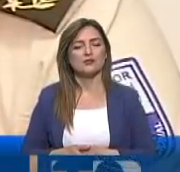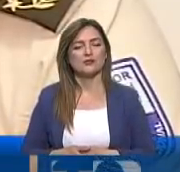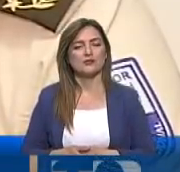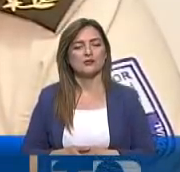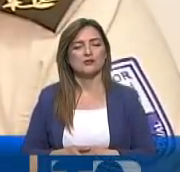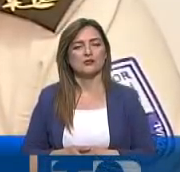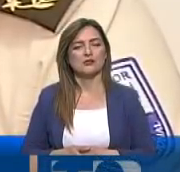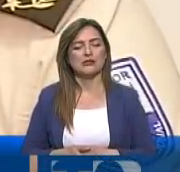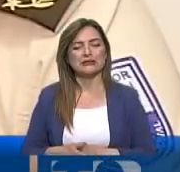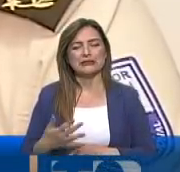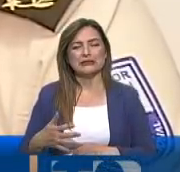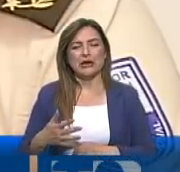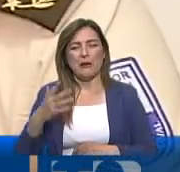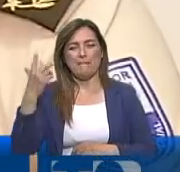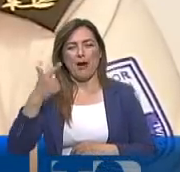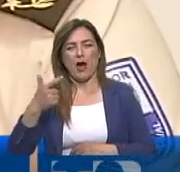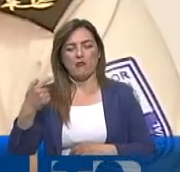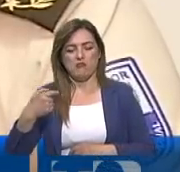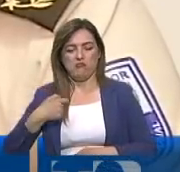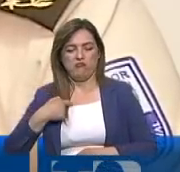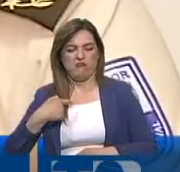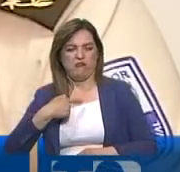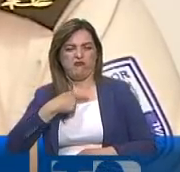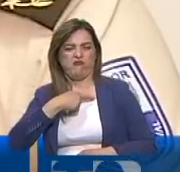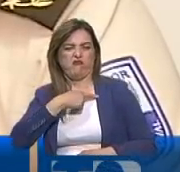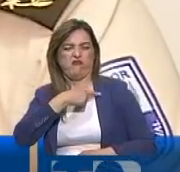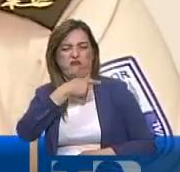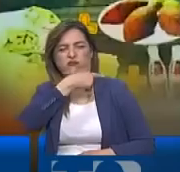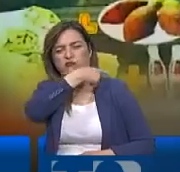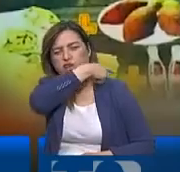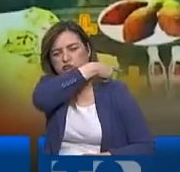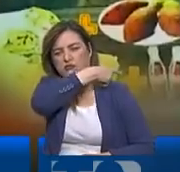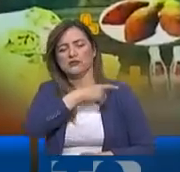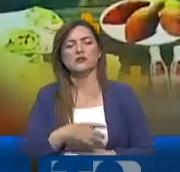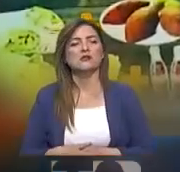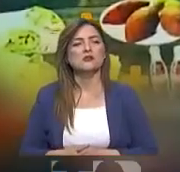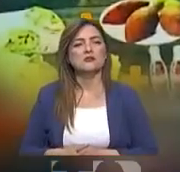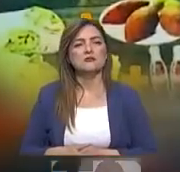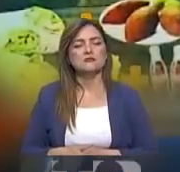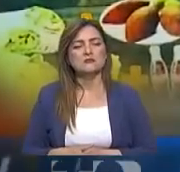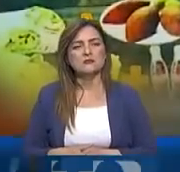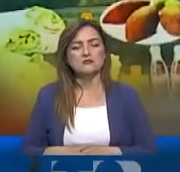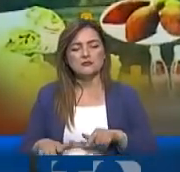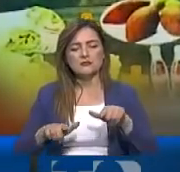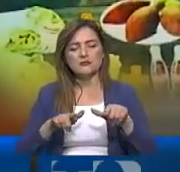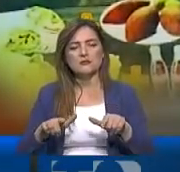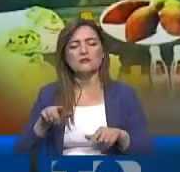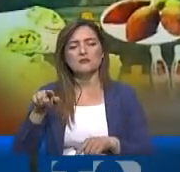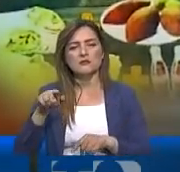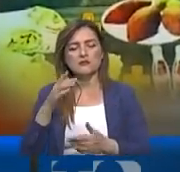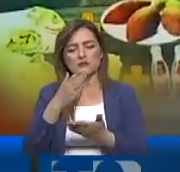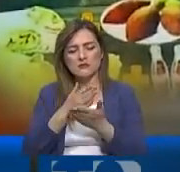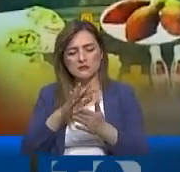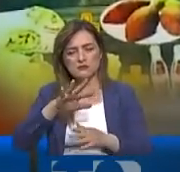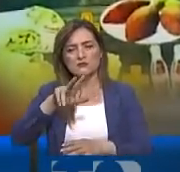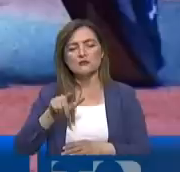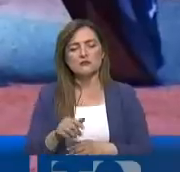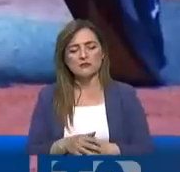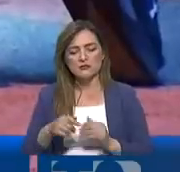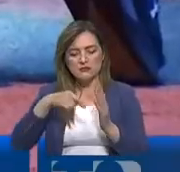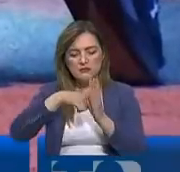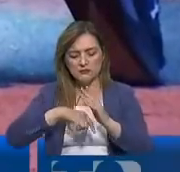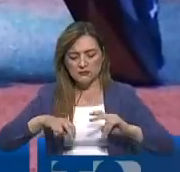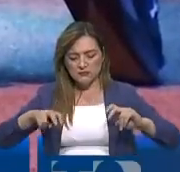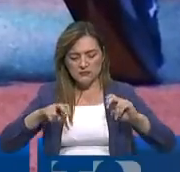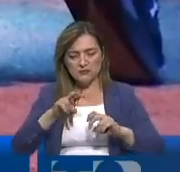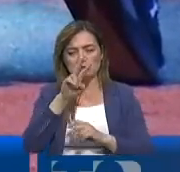lo perfora el pulmón y tiene un desvío hacia el corazón. Es por eso su muerte. En la escena donde se frustró el robo, los peritos de criminalística levantaron 2